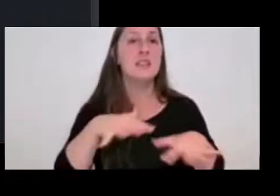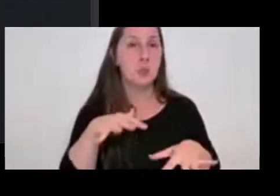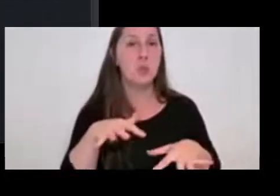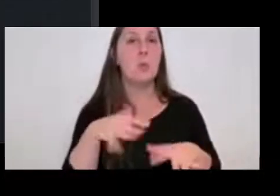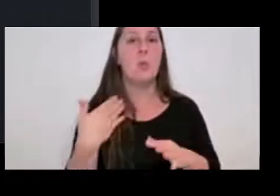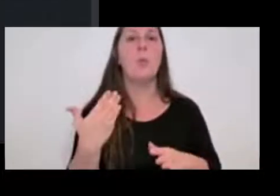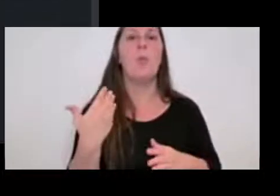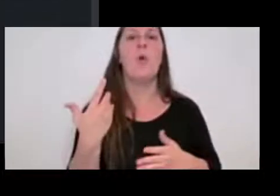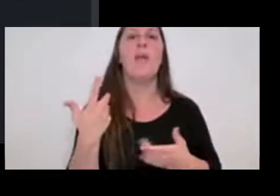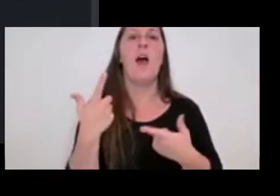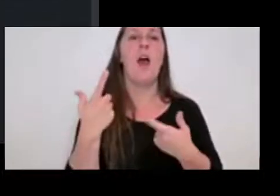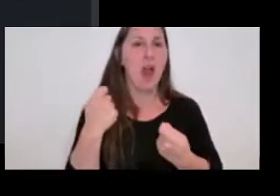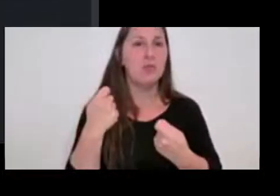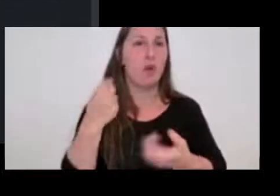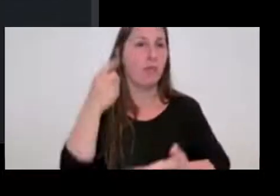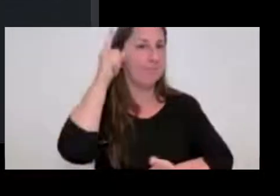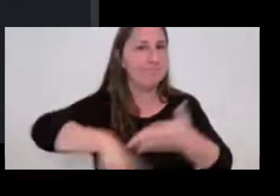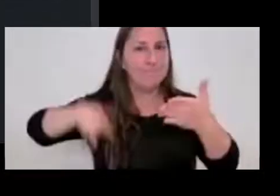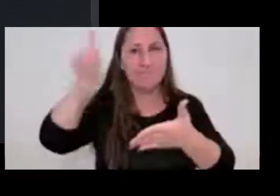deducción del gasto, si lo hago en efectivo, digamos.